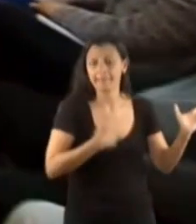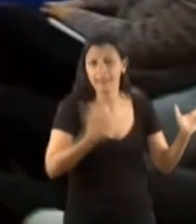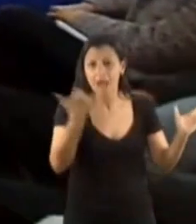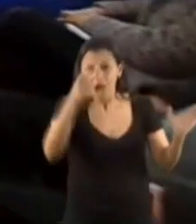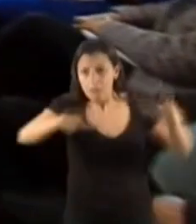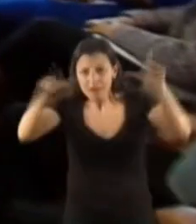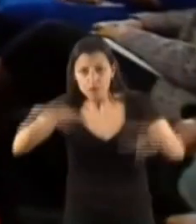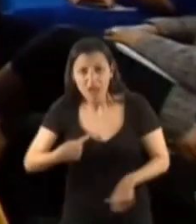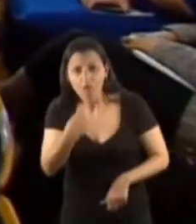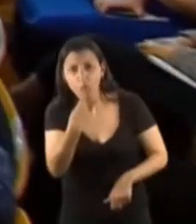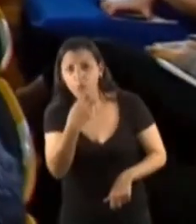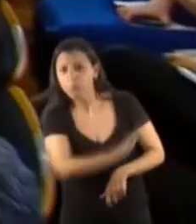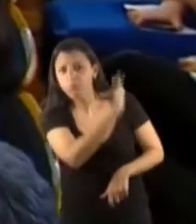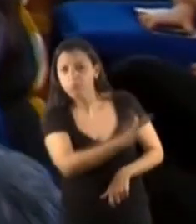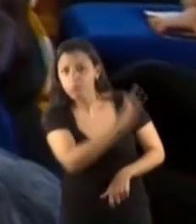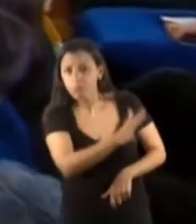tecnología Argentina